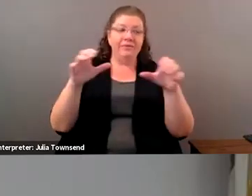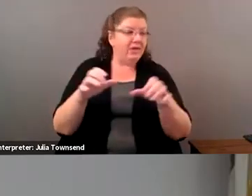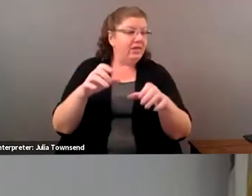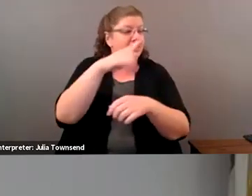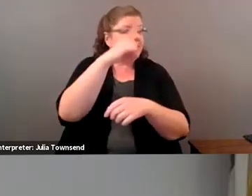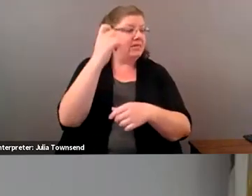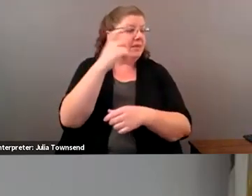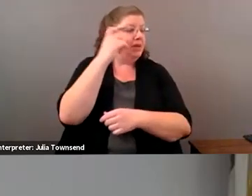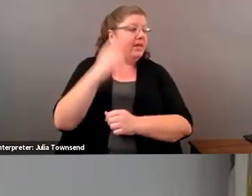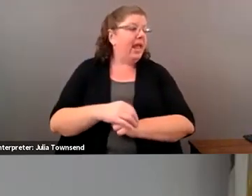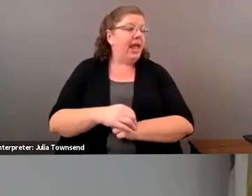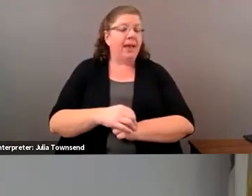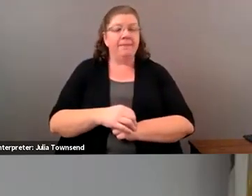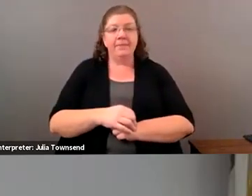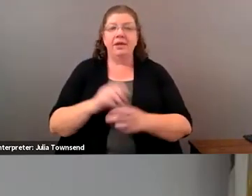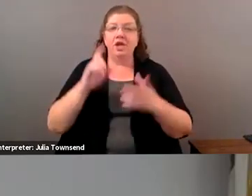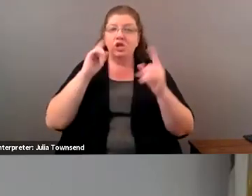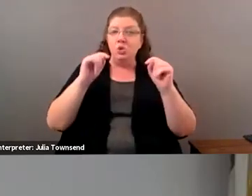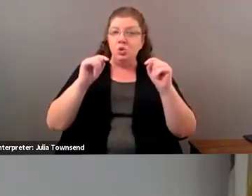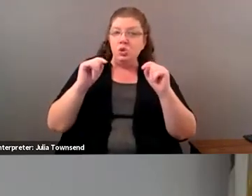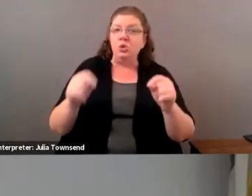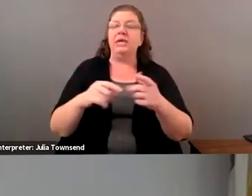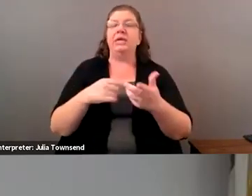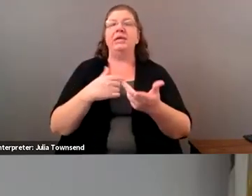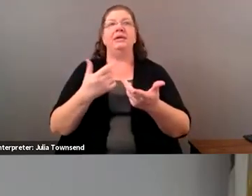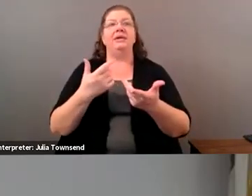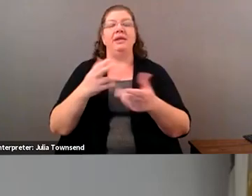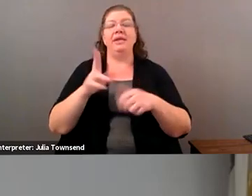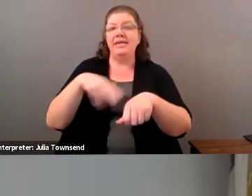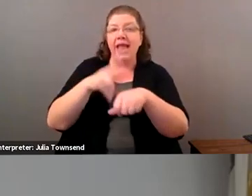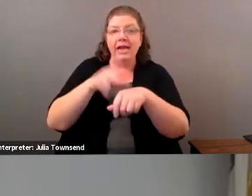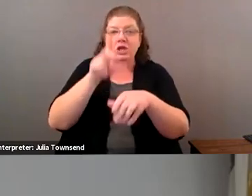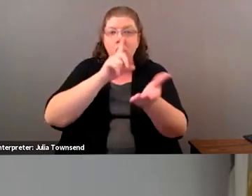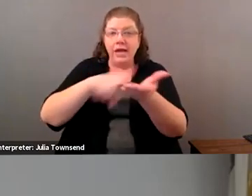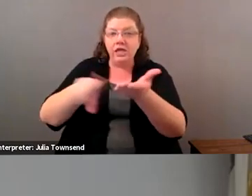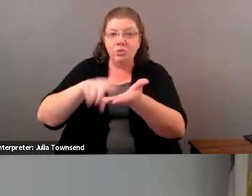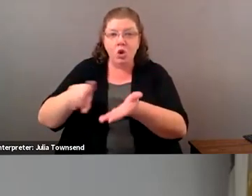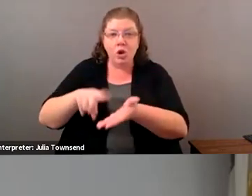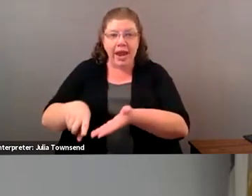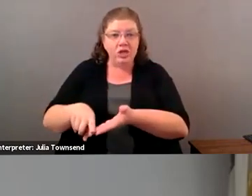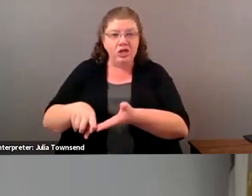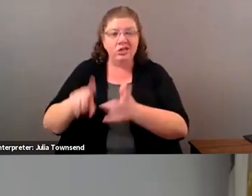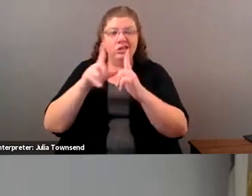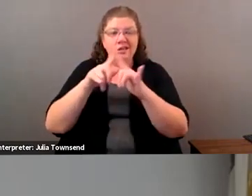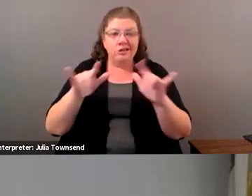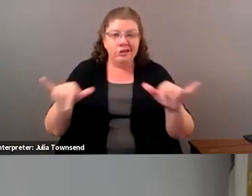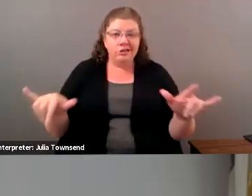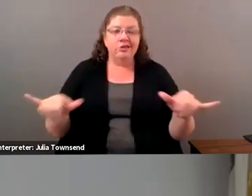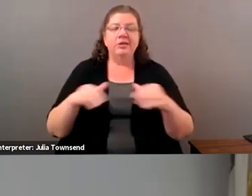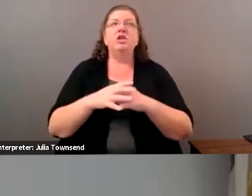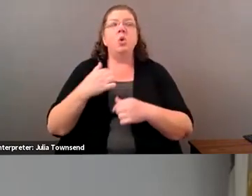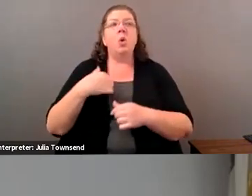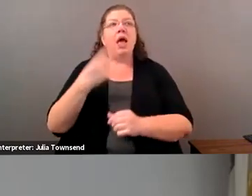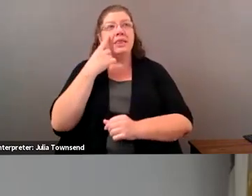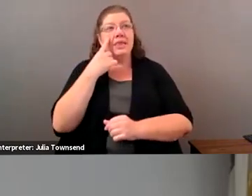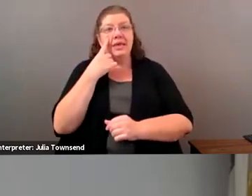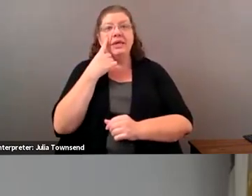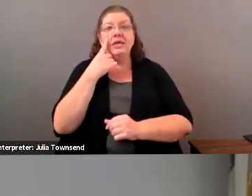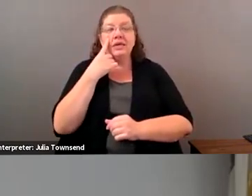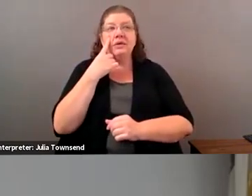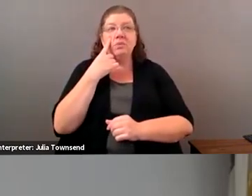como es web campamento de verano danza tutoría exploración de la naturaleza y demás así que creo